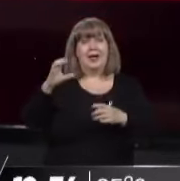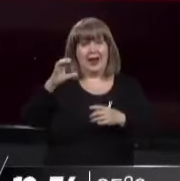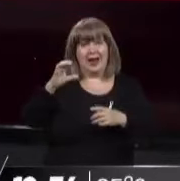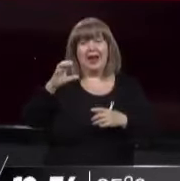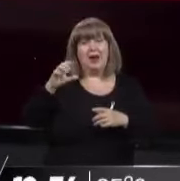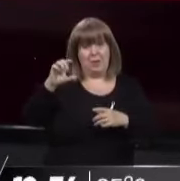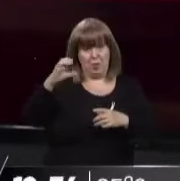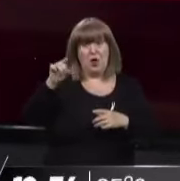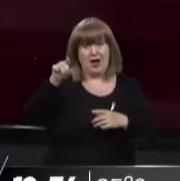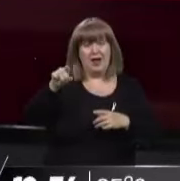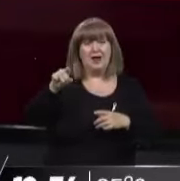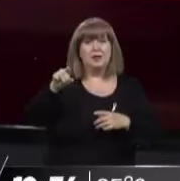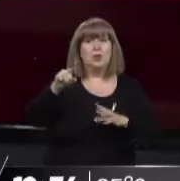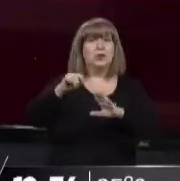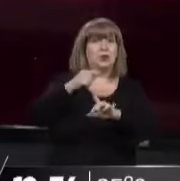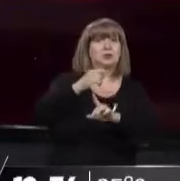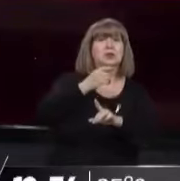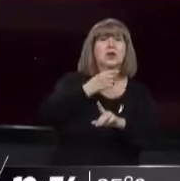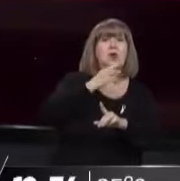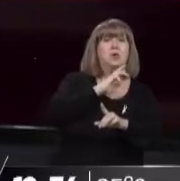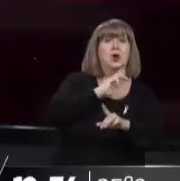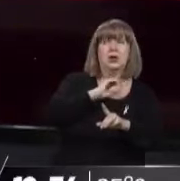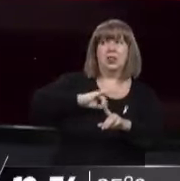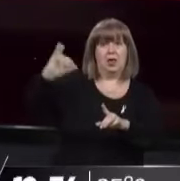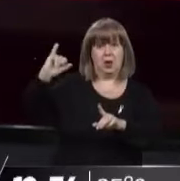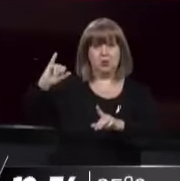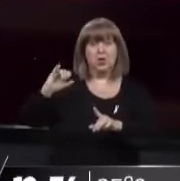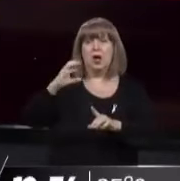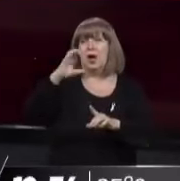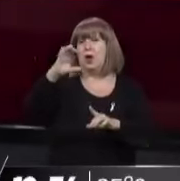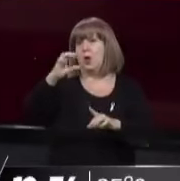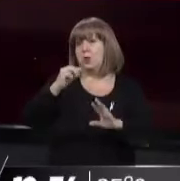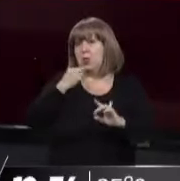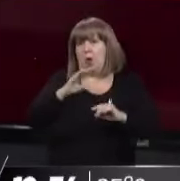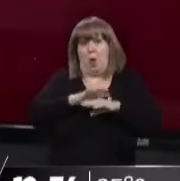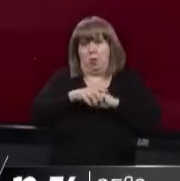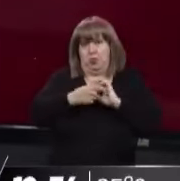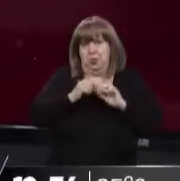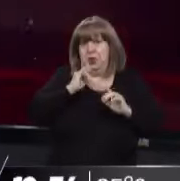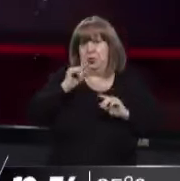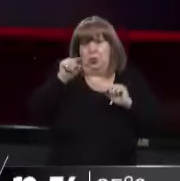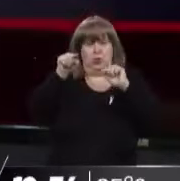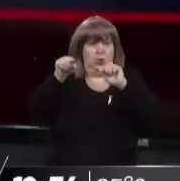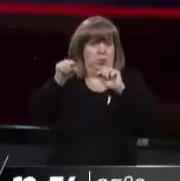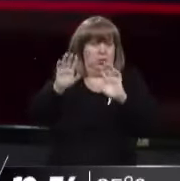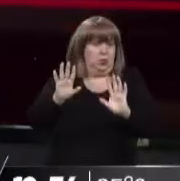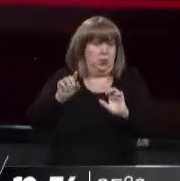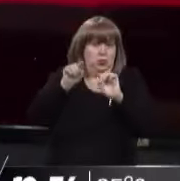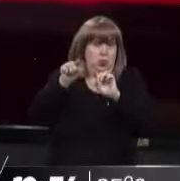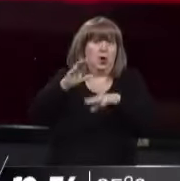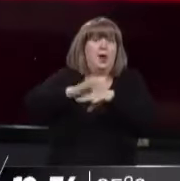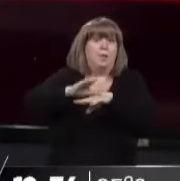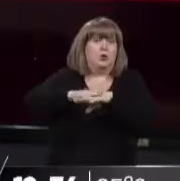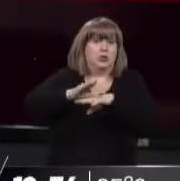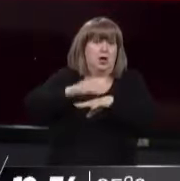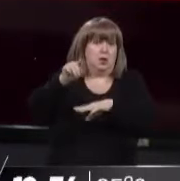la advertencia de que iba a ser denunciado, que las declaraciones corren por cuenta y orden de cada uno de los integrantes, que eso lo firman antes de entrar al programa y